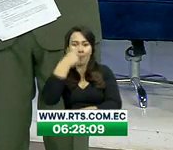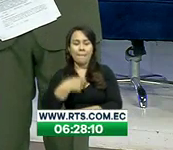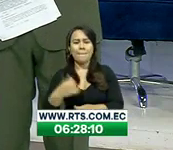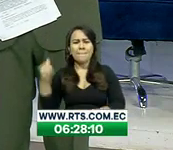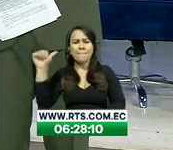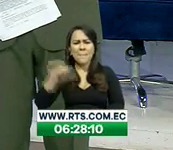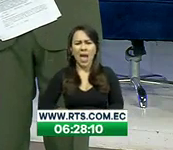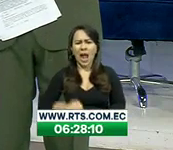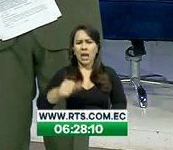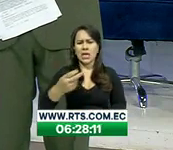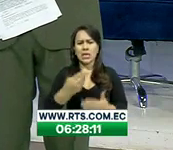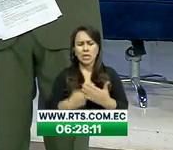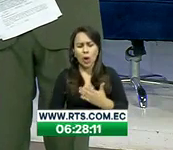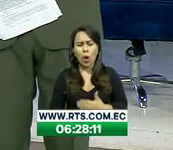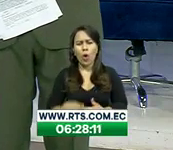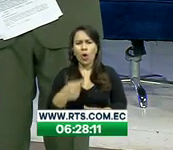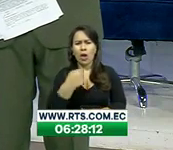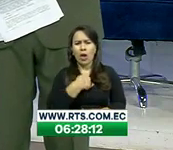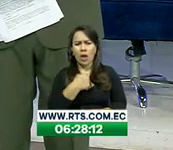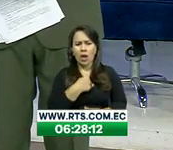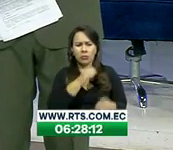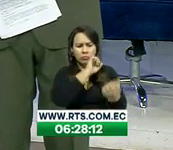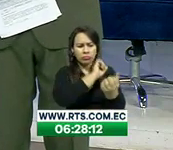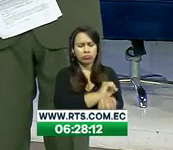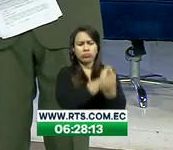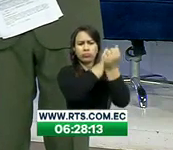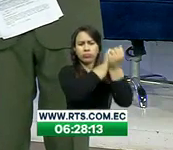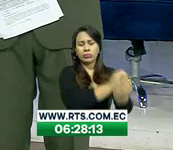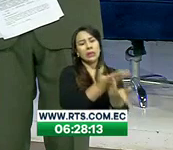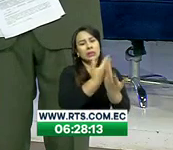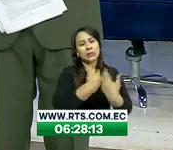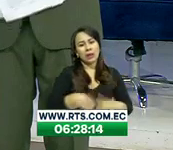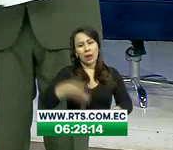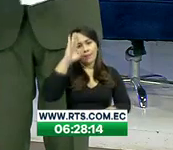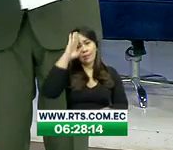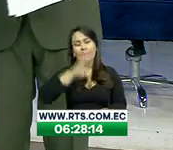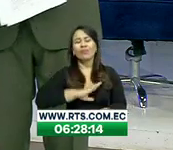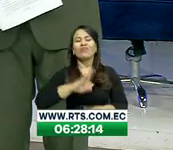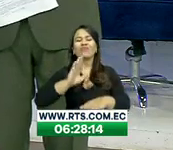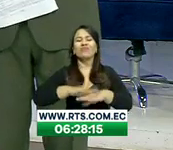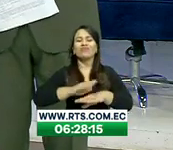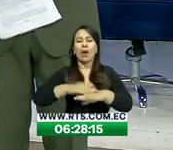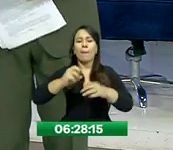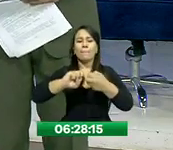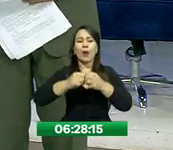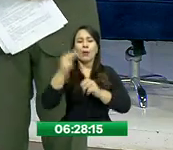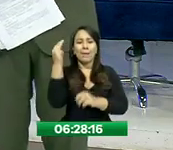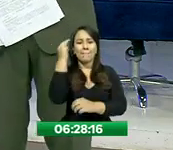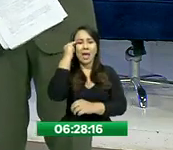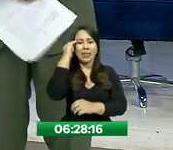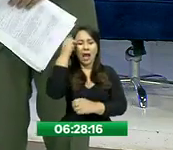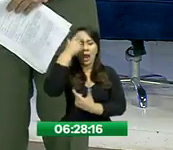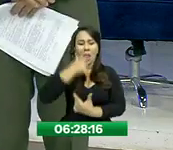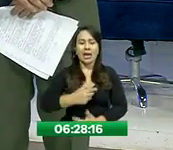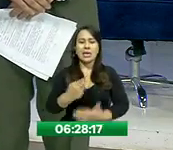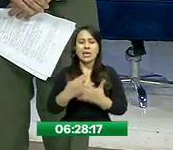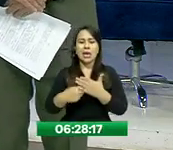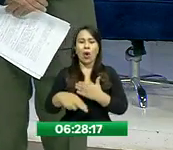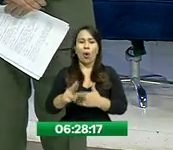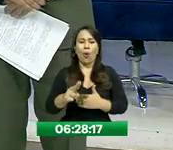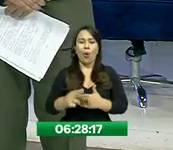mal hijo, fue detenido por la policía. Al parecer, sufriría de trastornos mentales. Veamos a continuación,